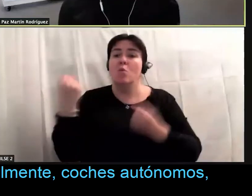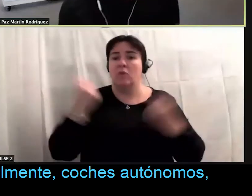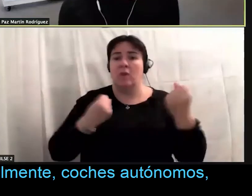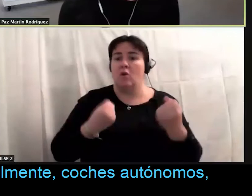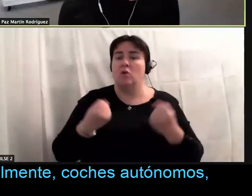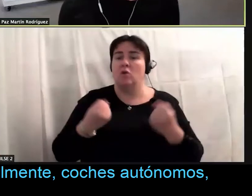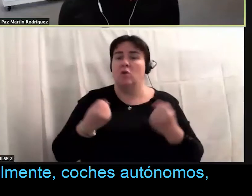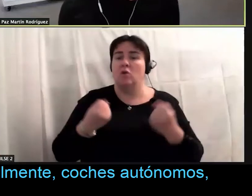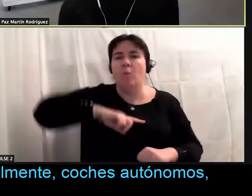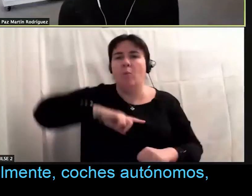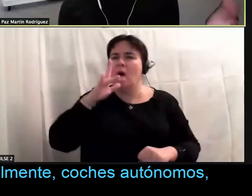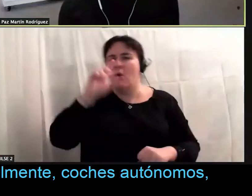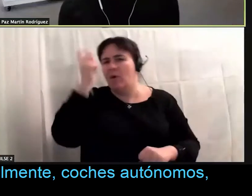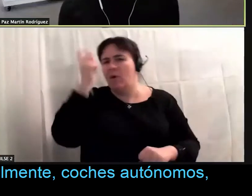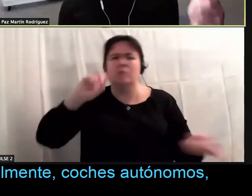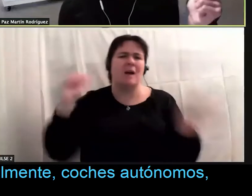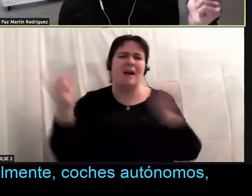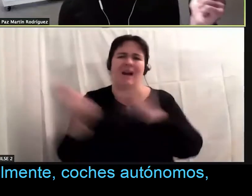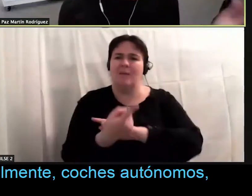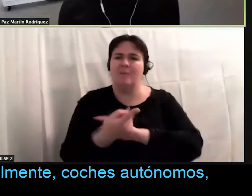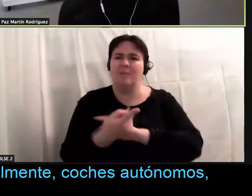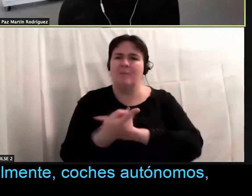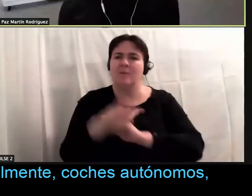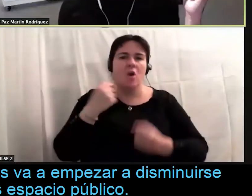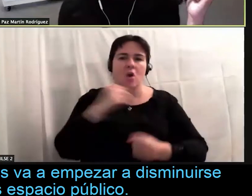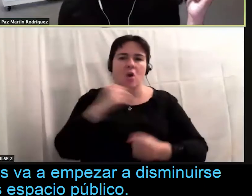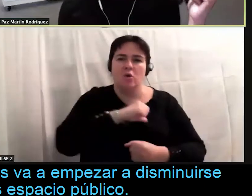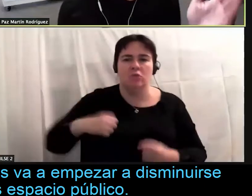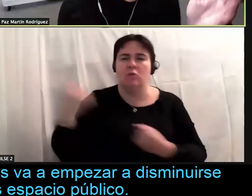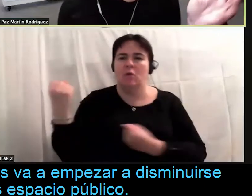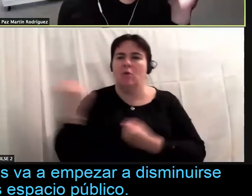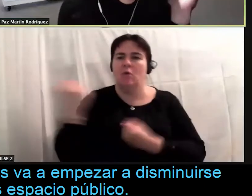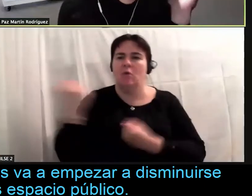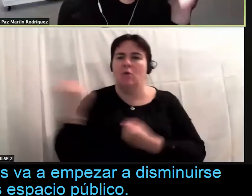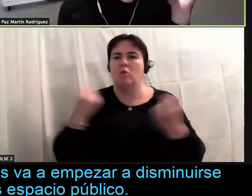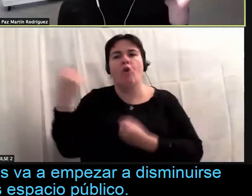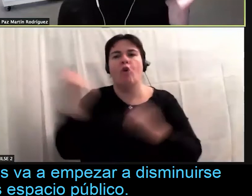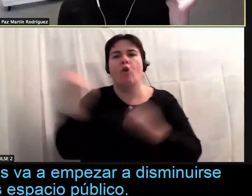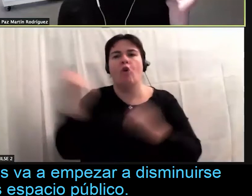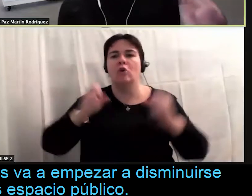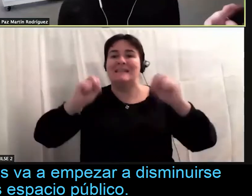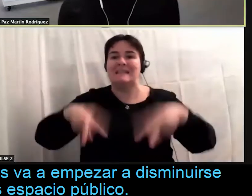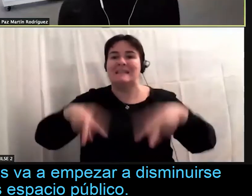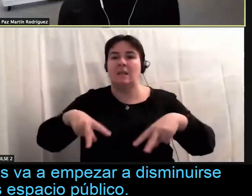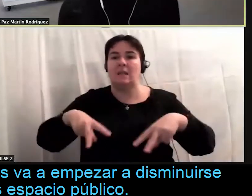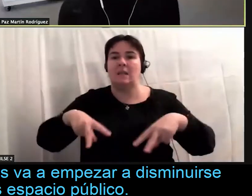tenemos coches autónomos, coches sin conductor, coches... Con lo cual yo confío que el espacio que hoy en día se dedica a los